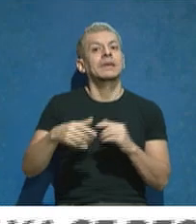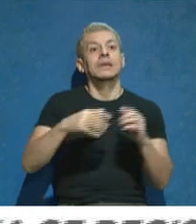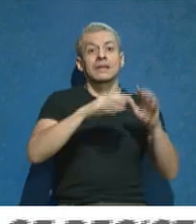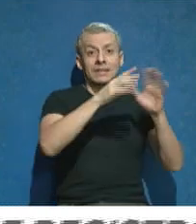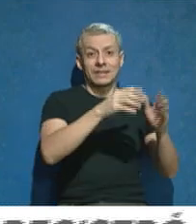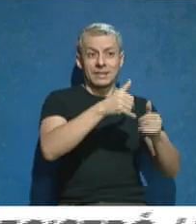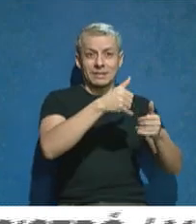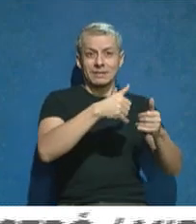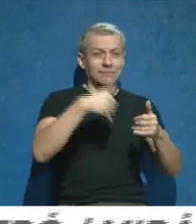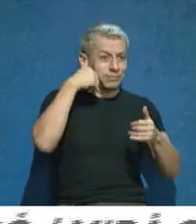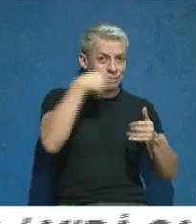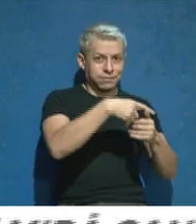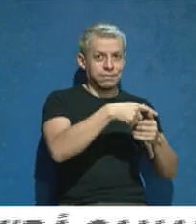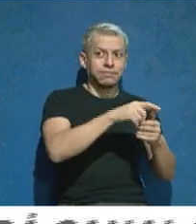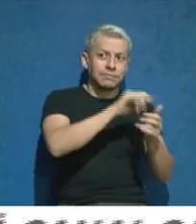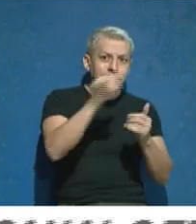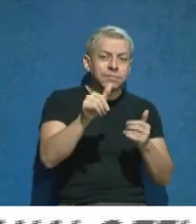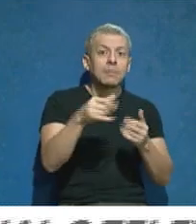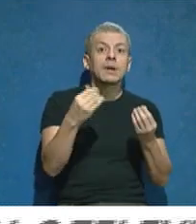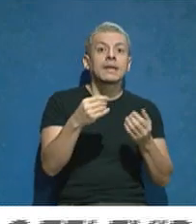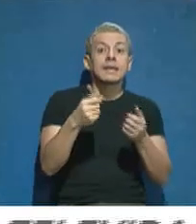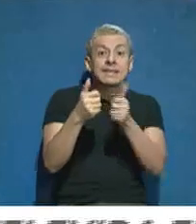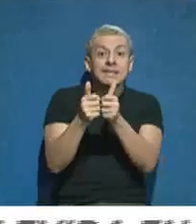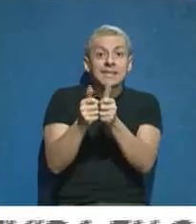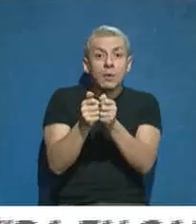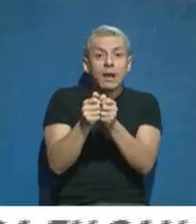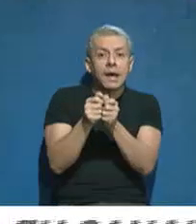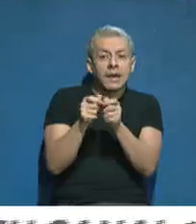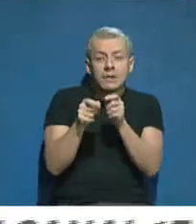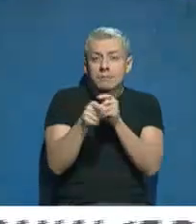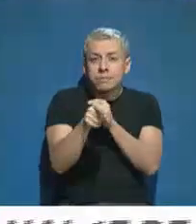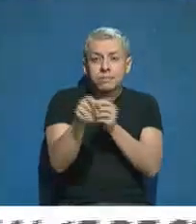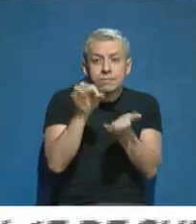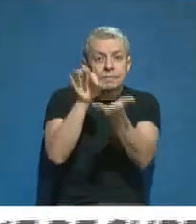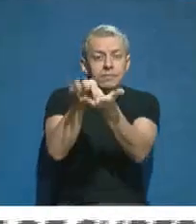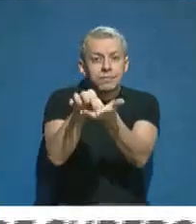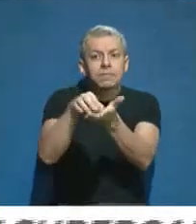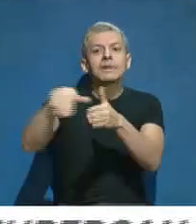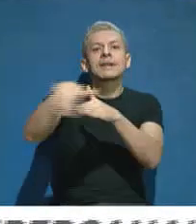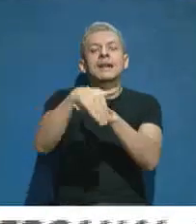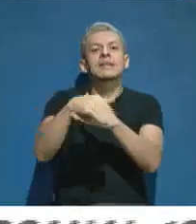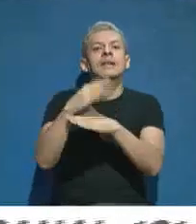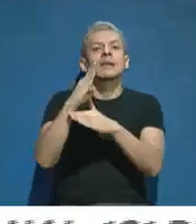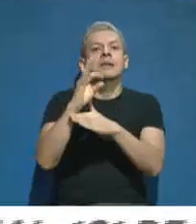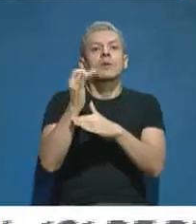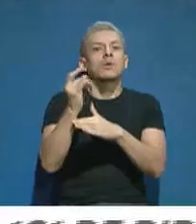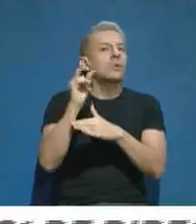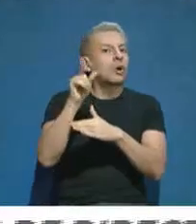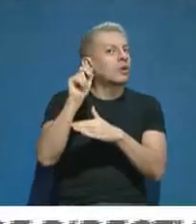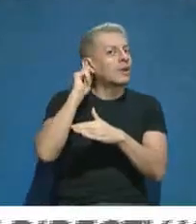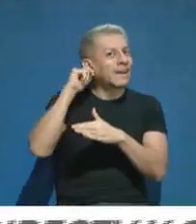telefonía móvil, porque el rastreo del dispositivo los llevó hasta el complejo penitenciario de calle Bolón Surmer. Allí es